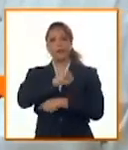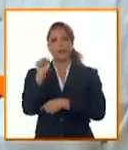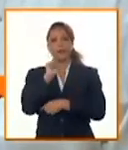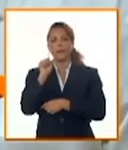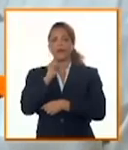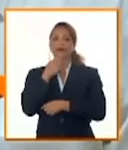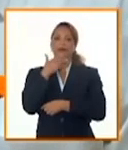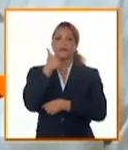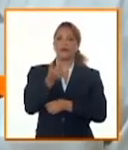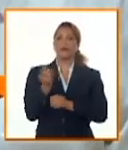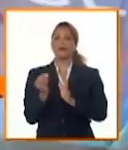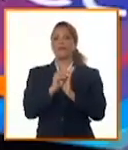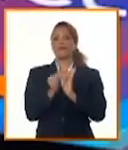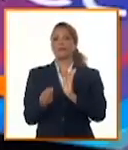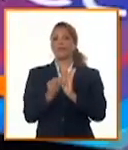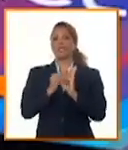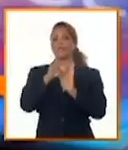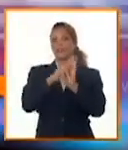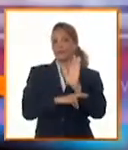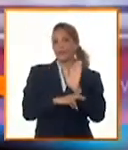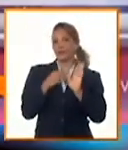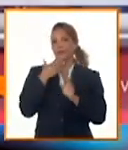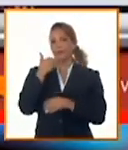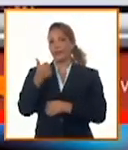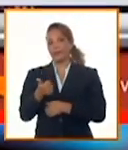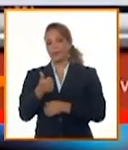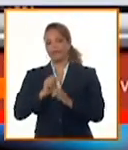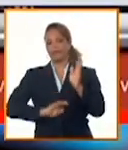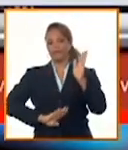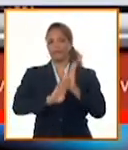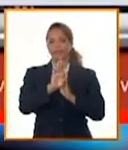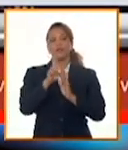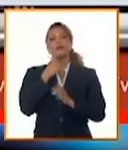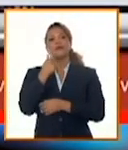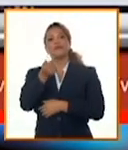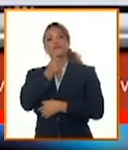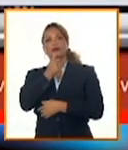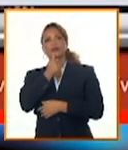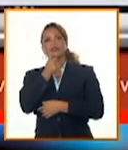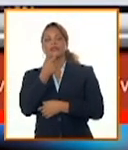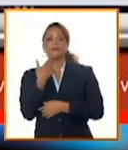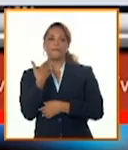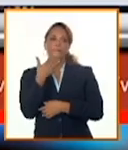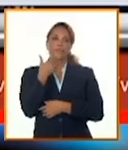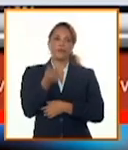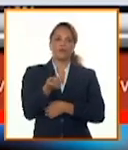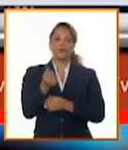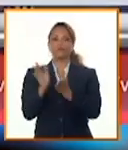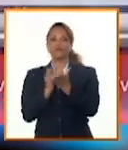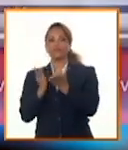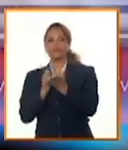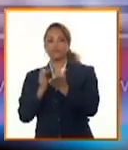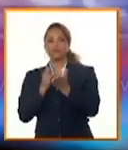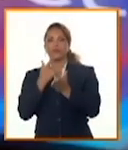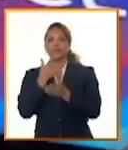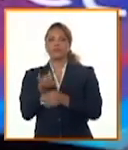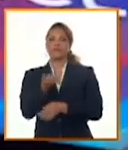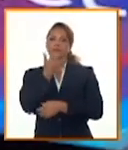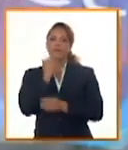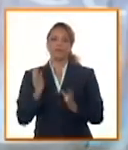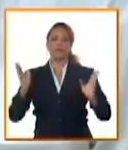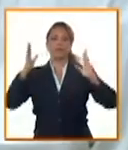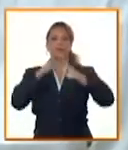de esta aplicación de esta resolución creo que facilita un grupo de transacciones que son factibles sin ninguna dificultad